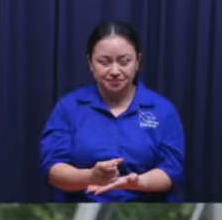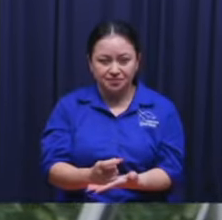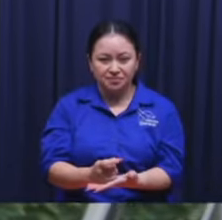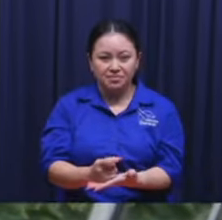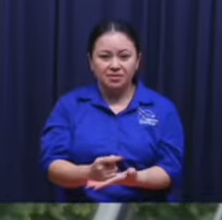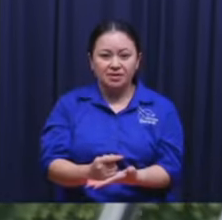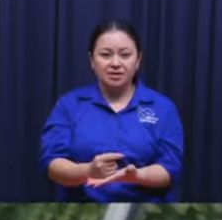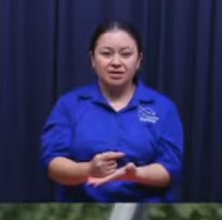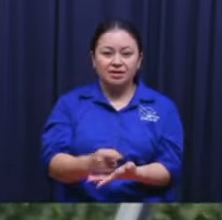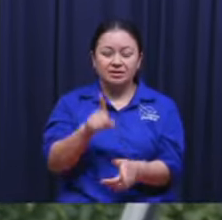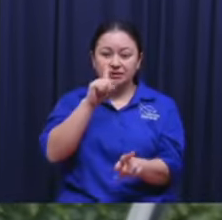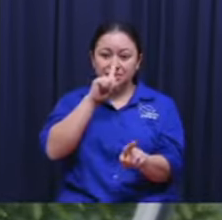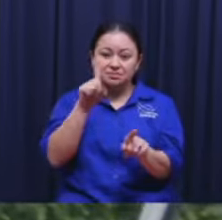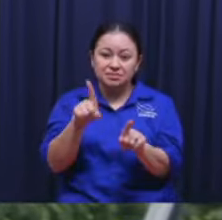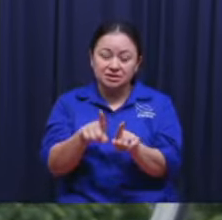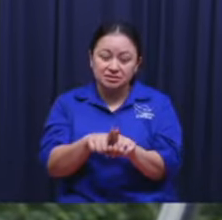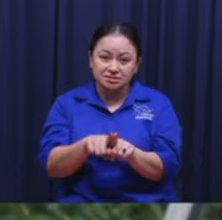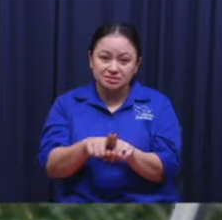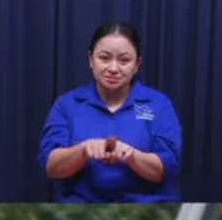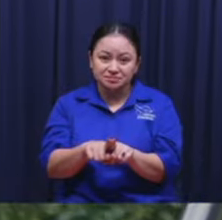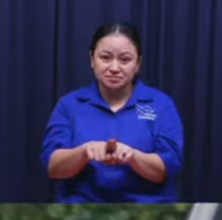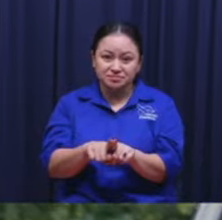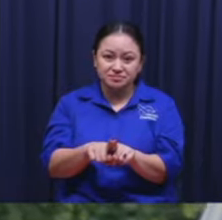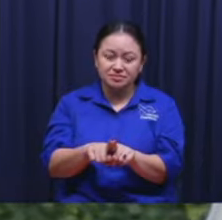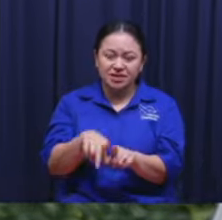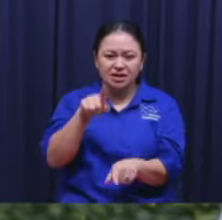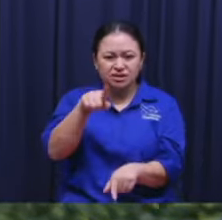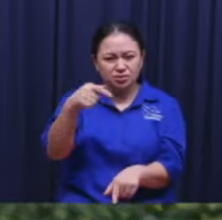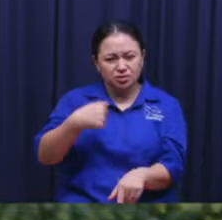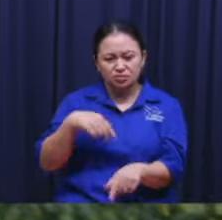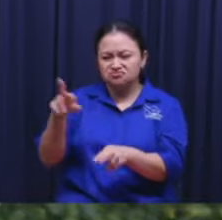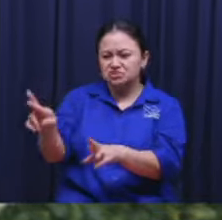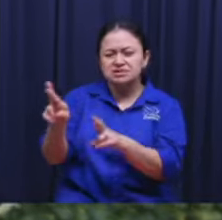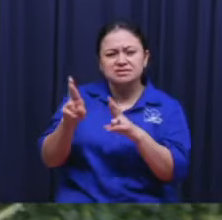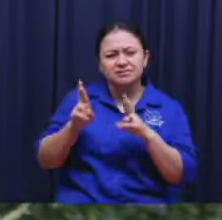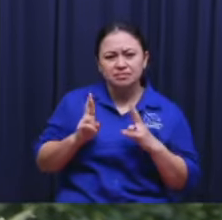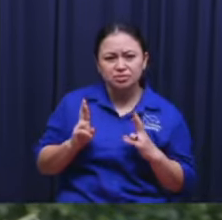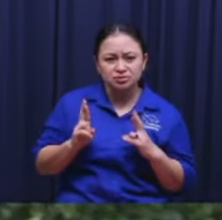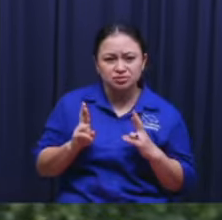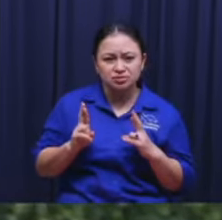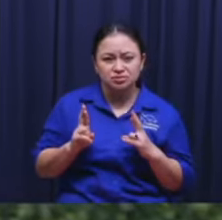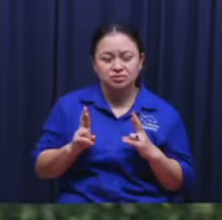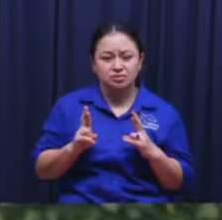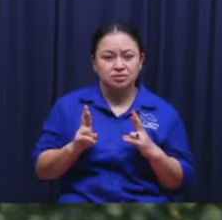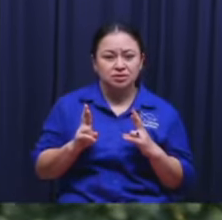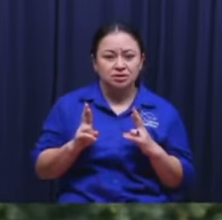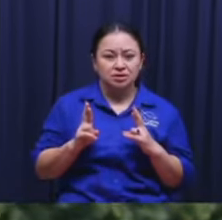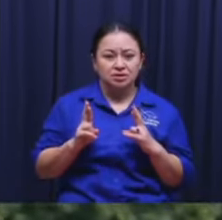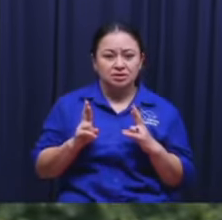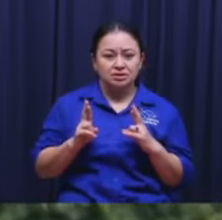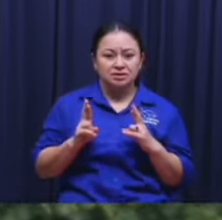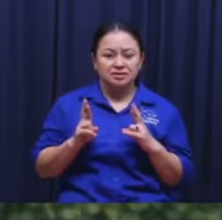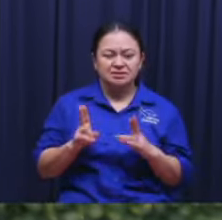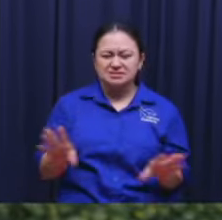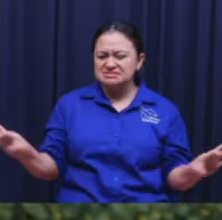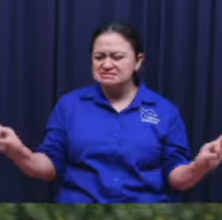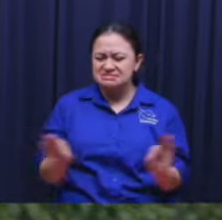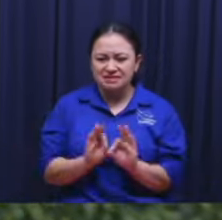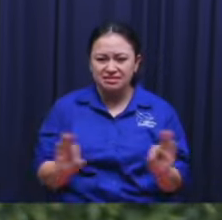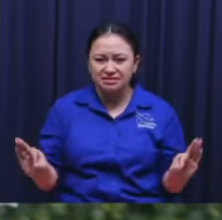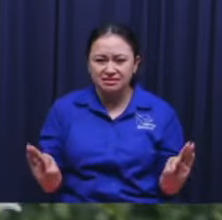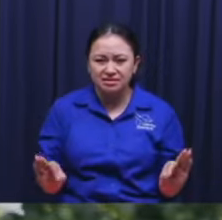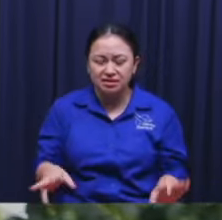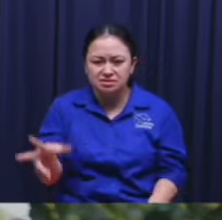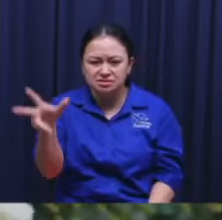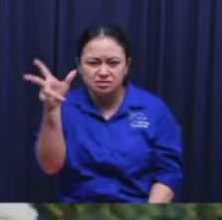receptor, definitivamente. Porque nadie jamás ha oído un maestro tan excelso como el Señor